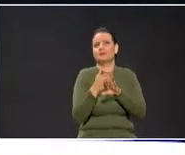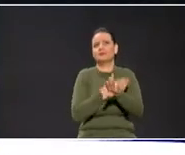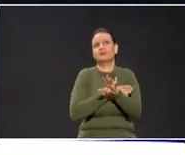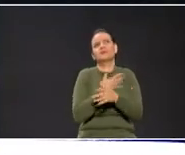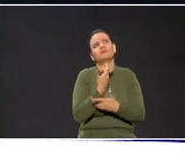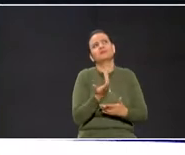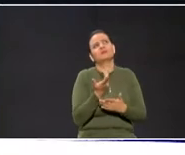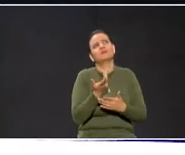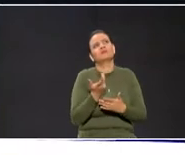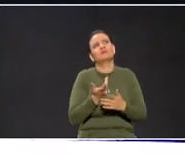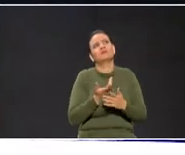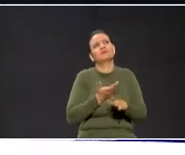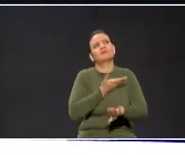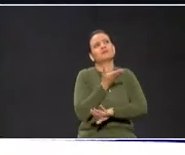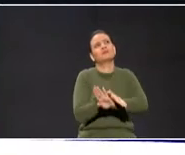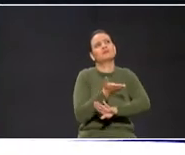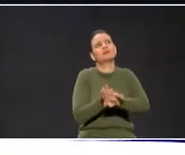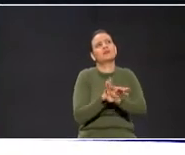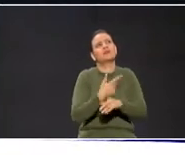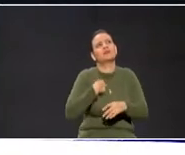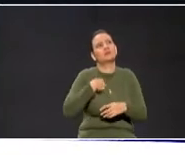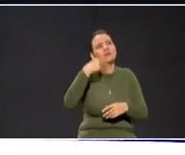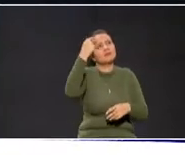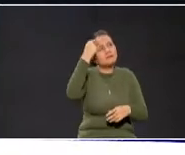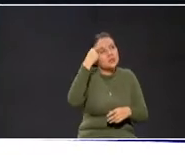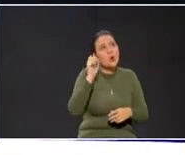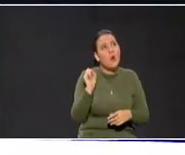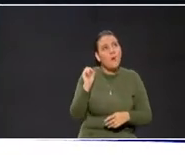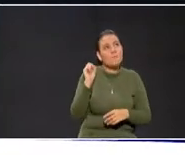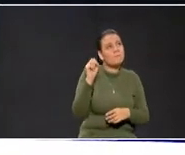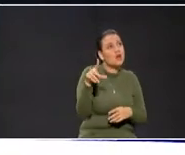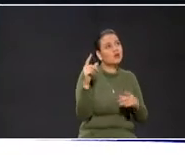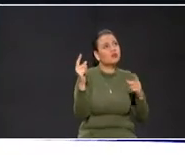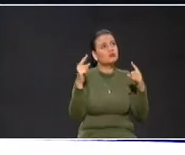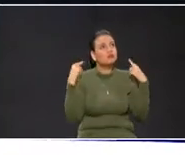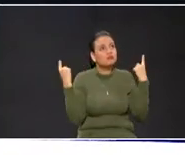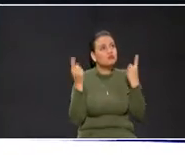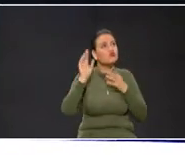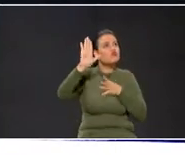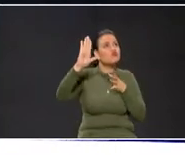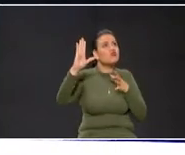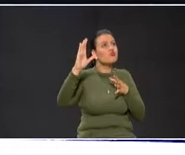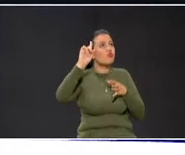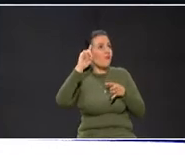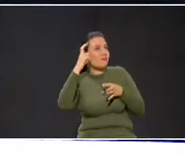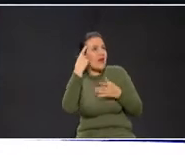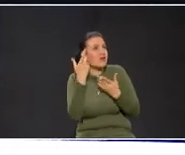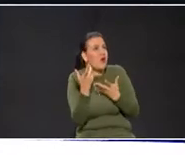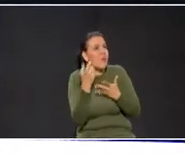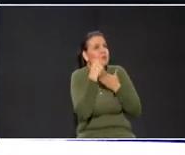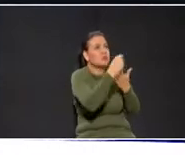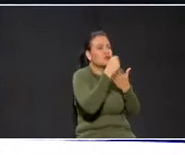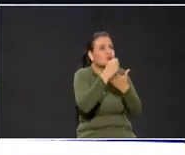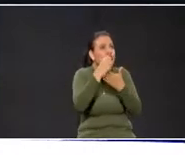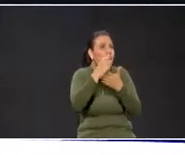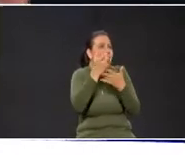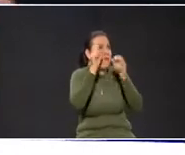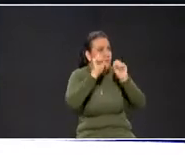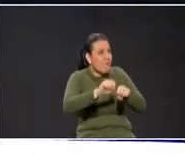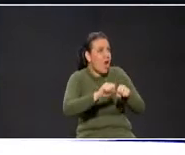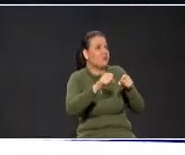la creación del banco público de proyectos y emprendimientos esto nos va a garantizar millones